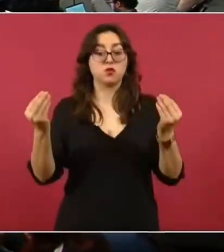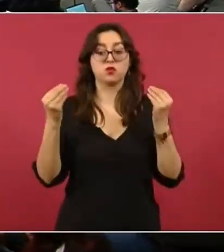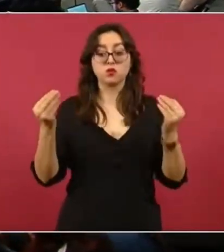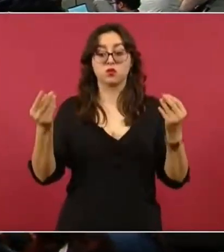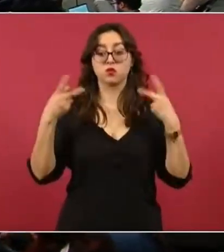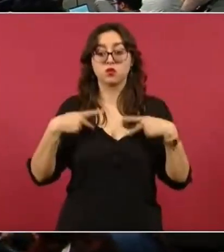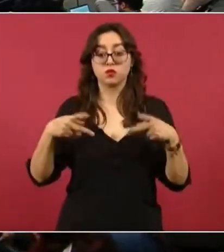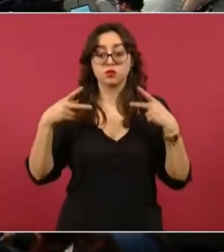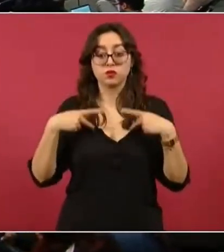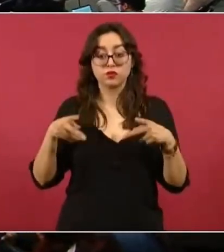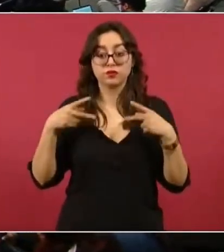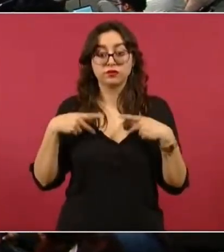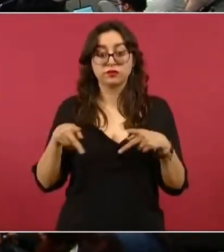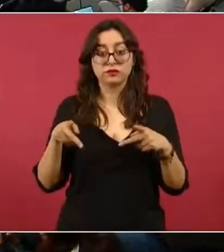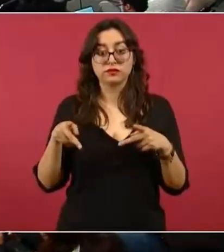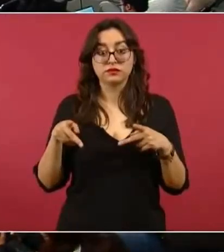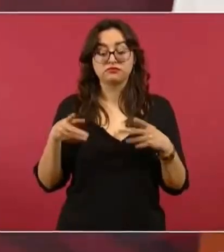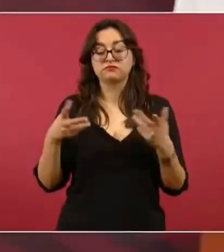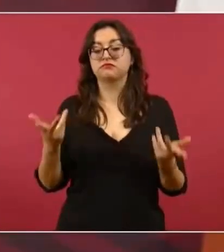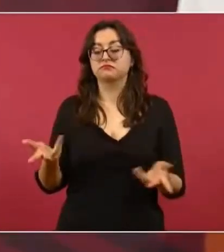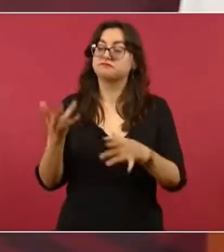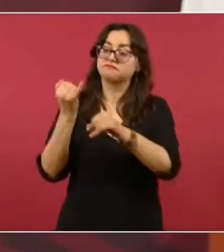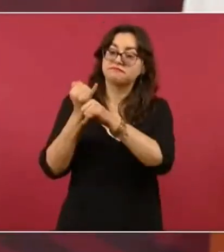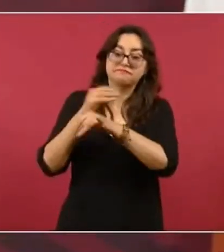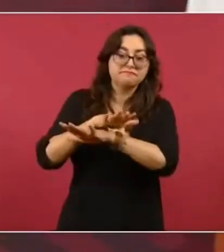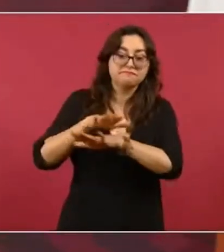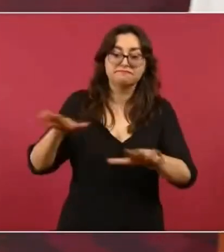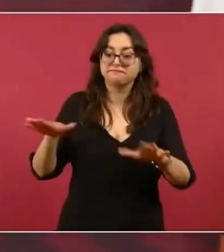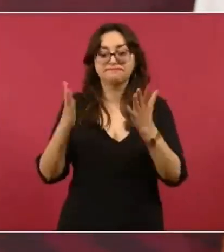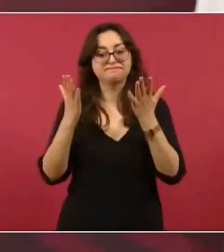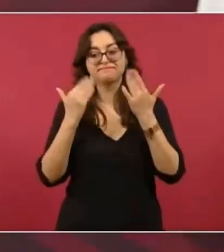no tiene esta información.